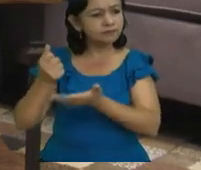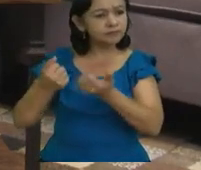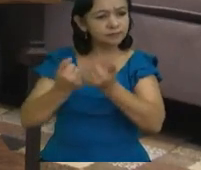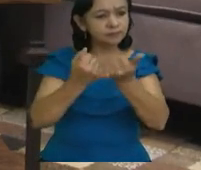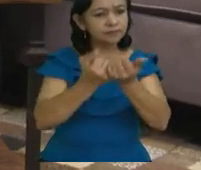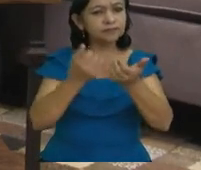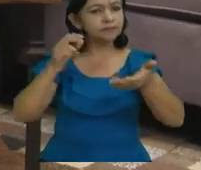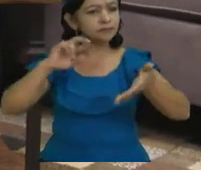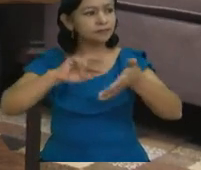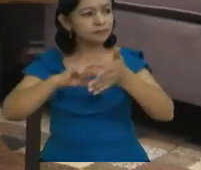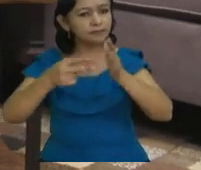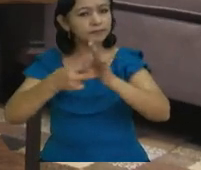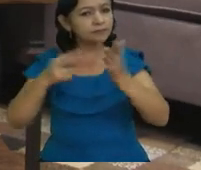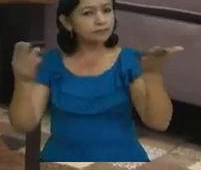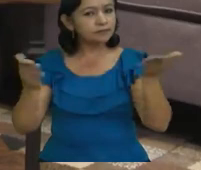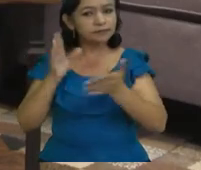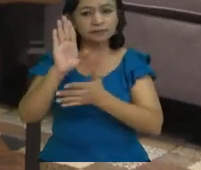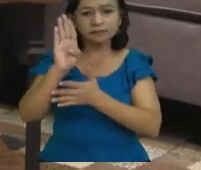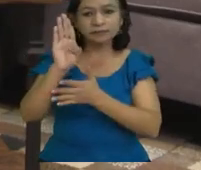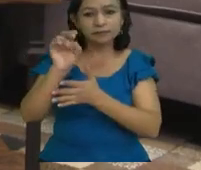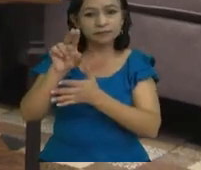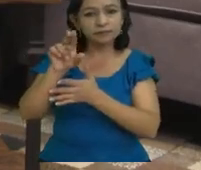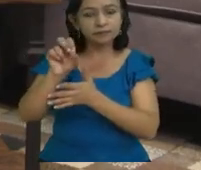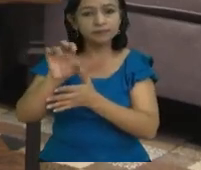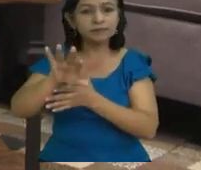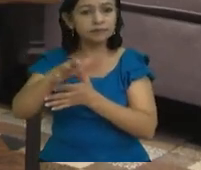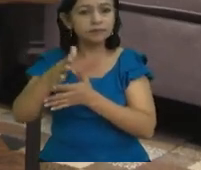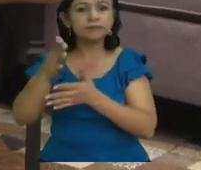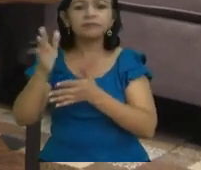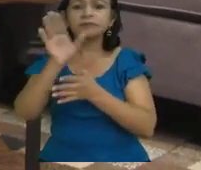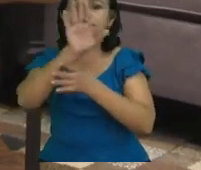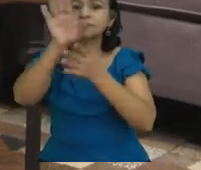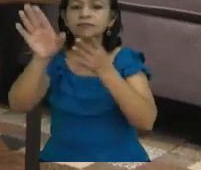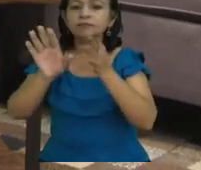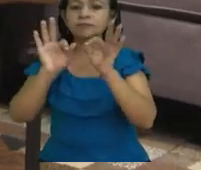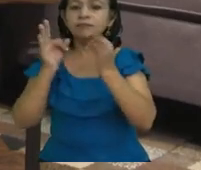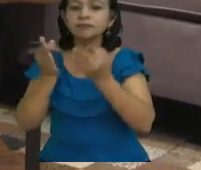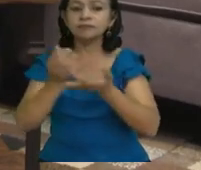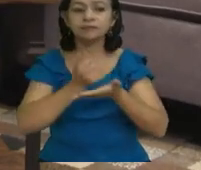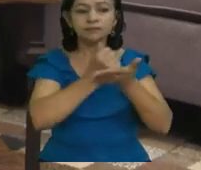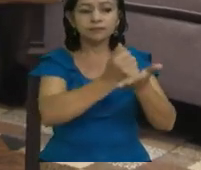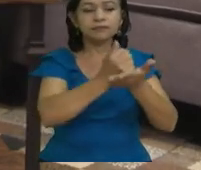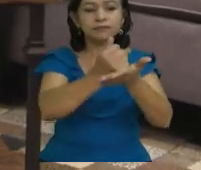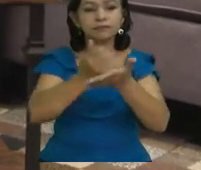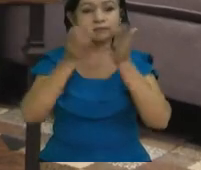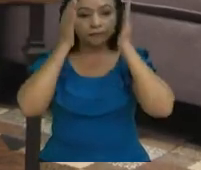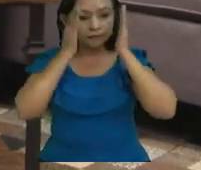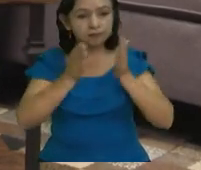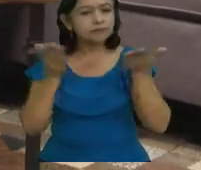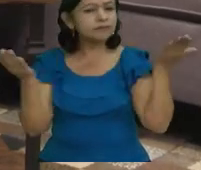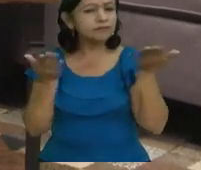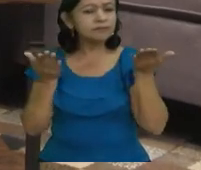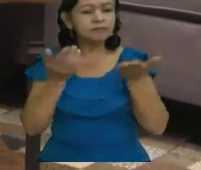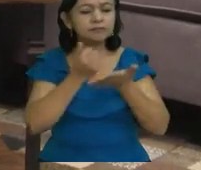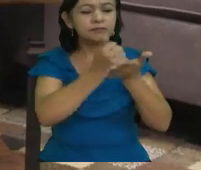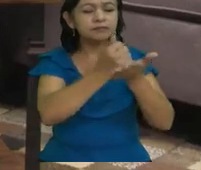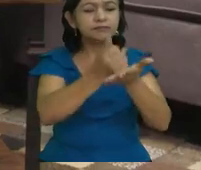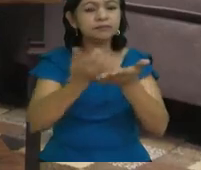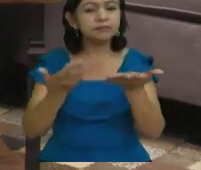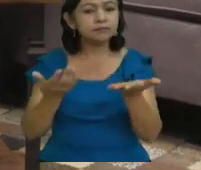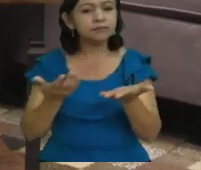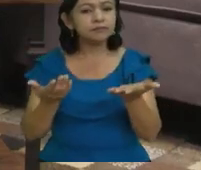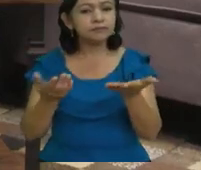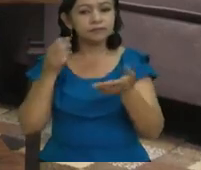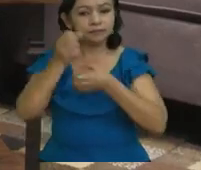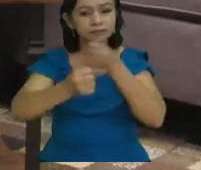lo que significa en principio un bono tecnológico y más o menos a cuántas familias se atendió. Okay. ¿O se atiende con esto? La meta que tenemos para